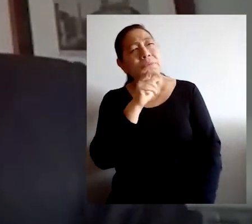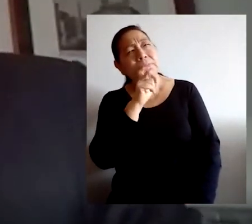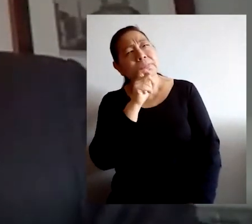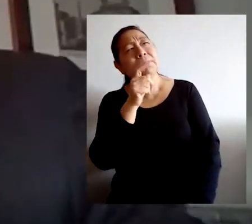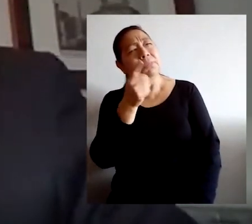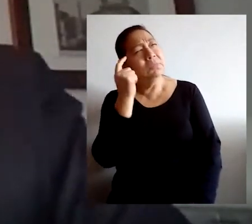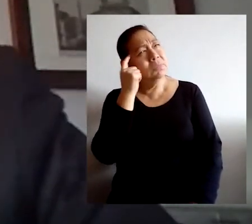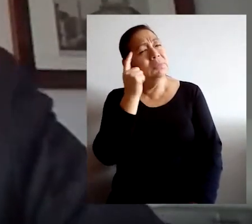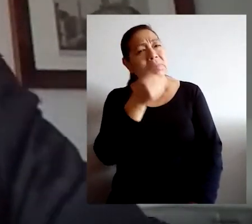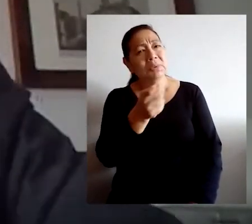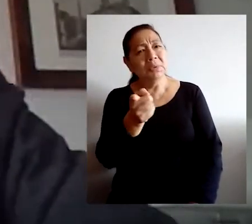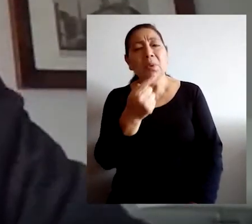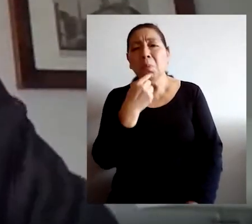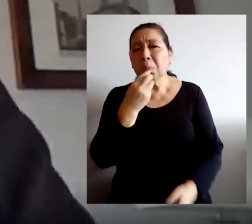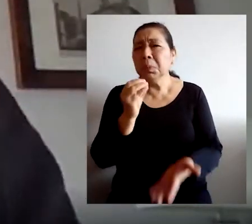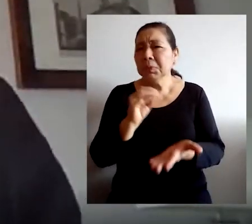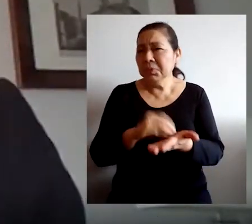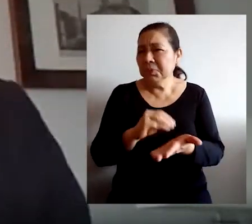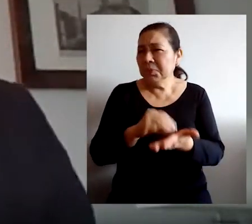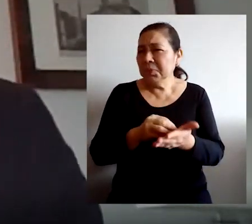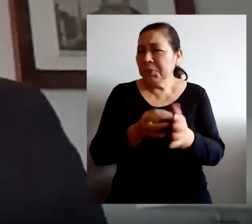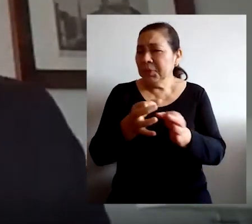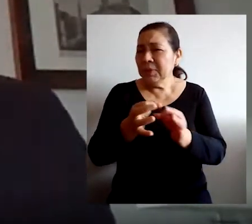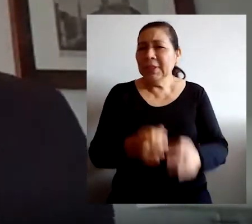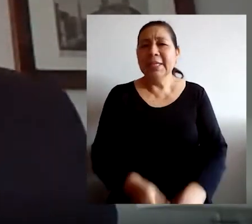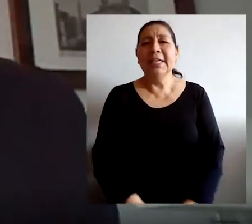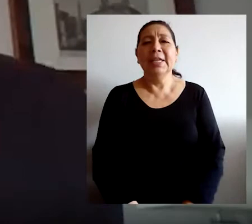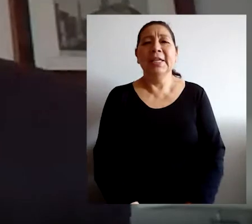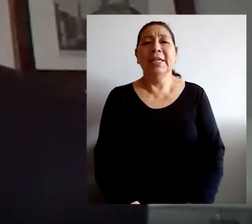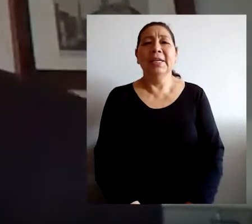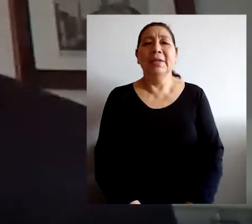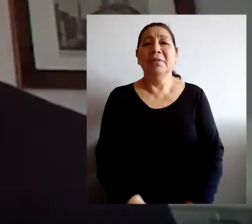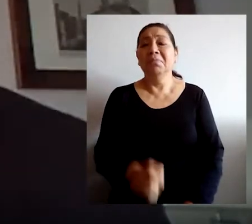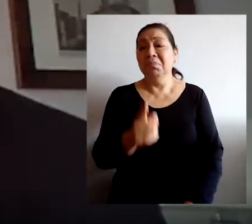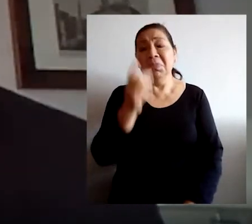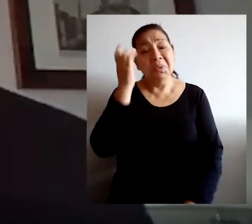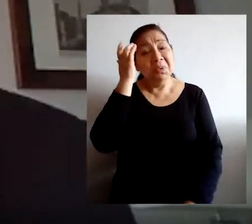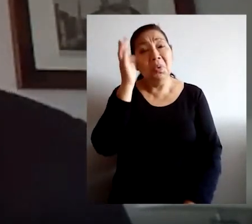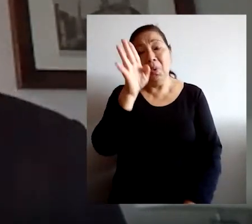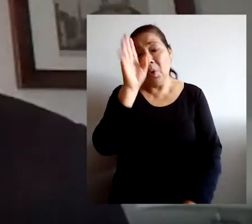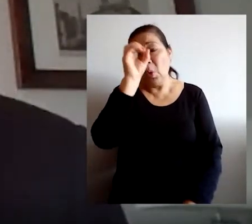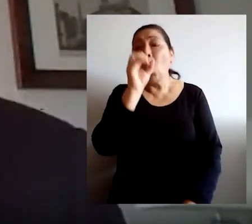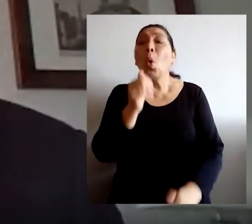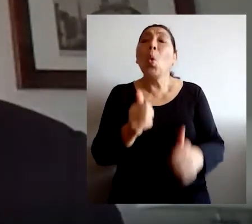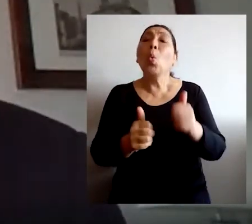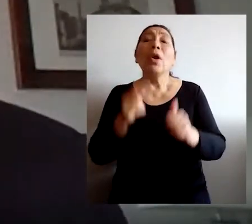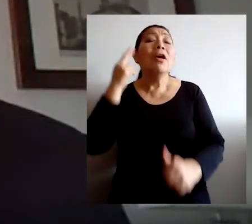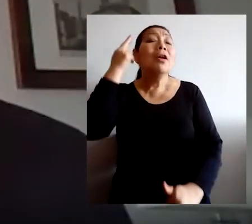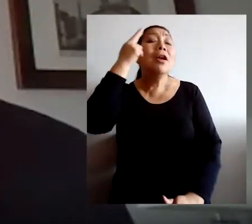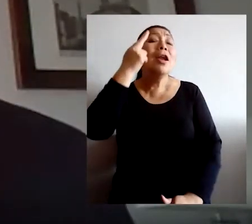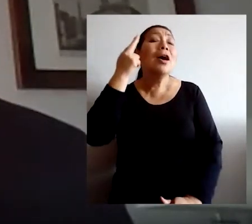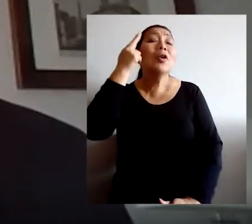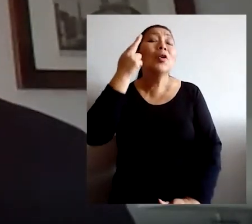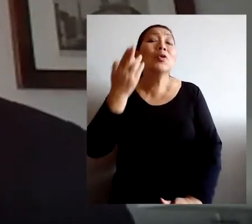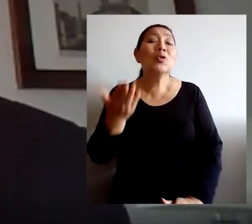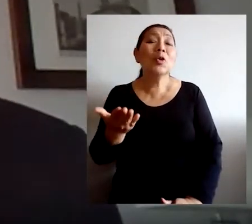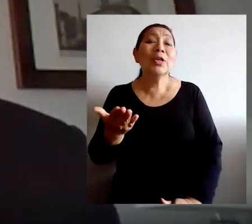si pudiera repetirnos en su concepto cuáles son las razones por las